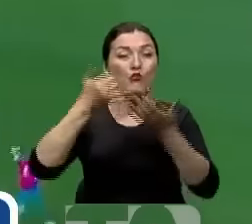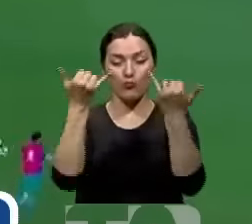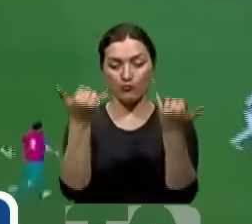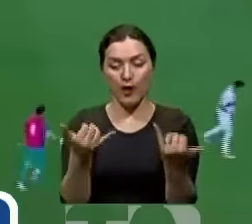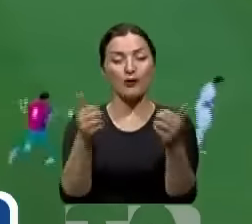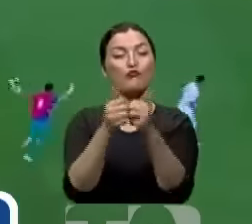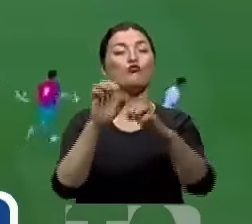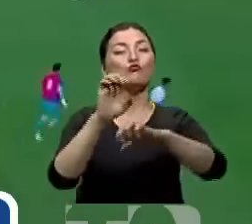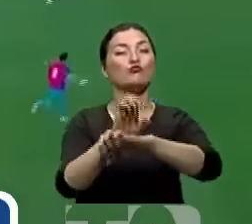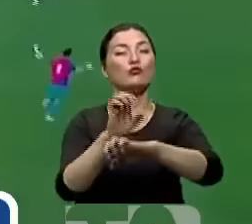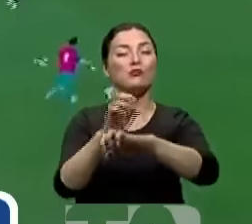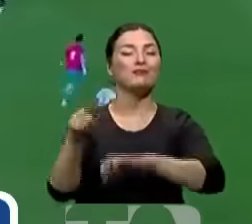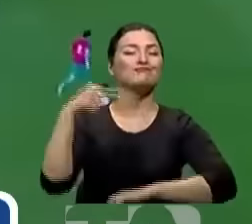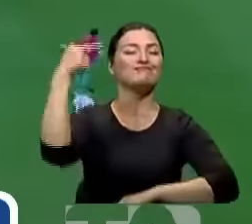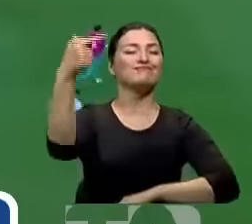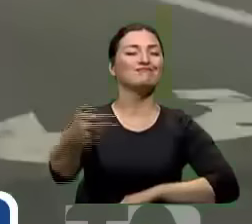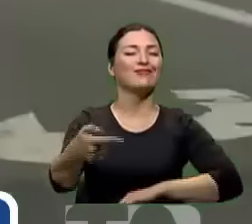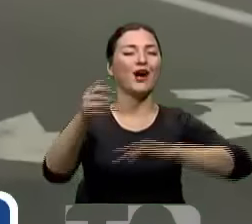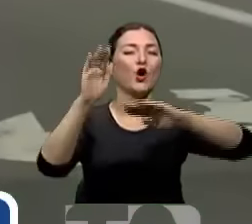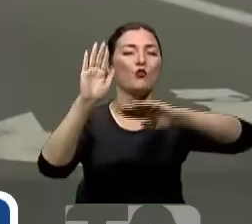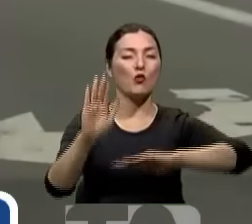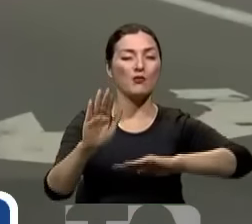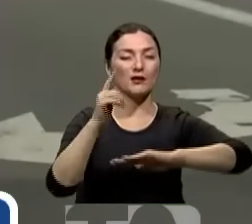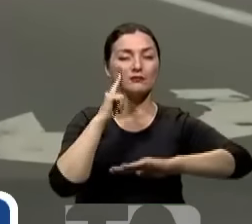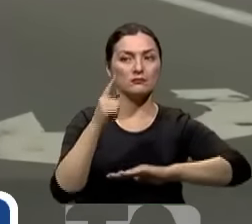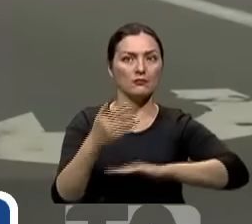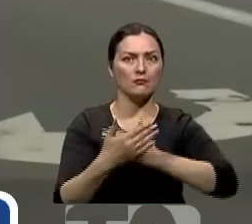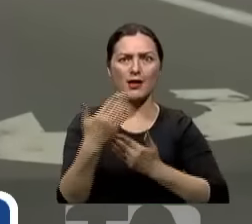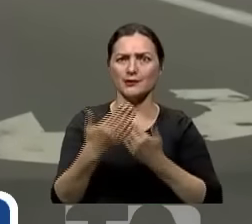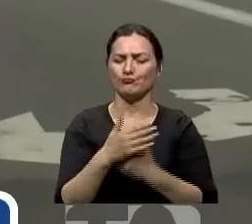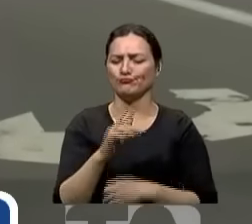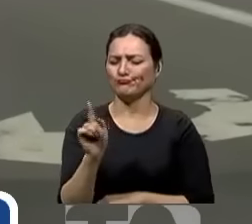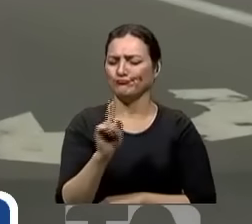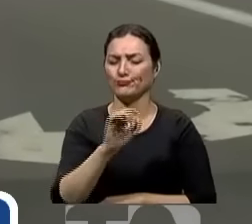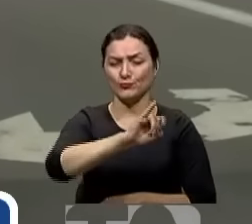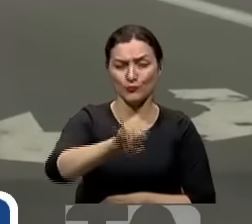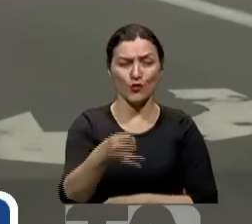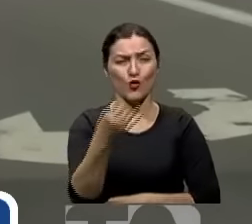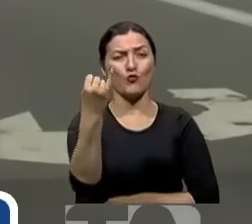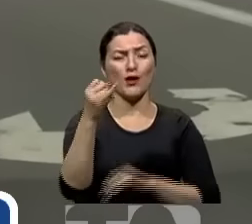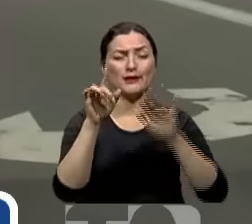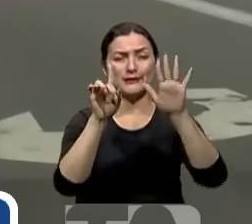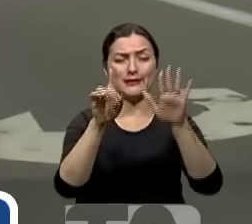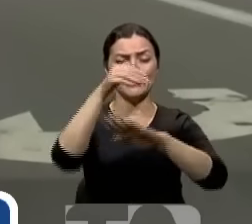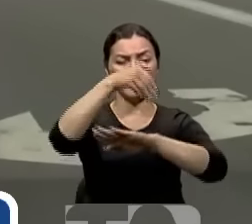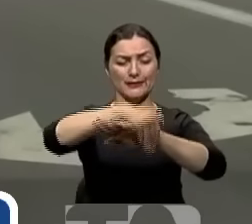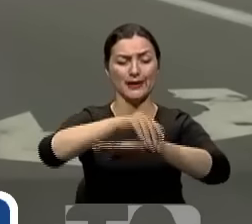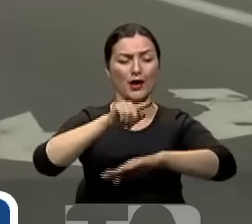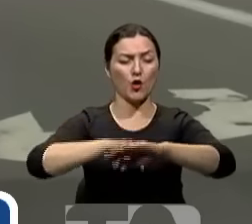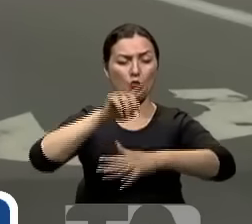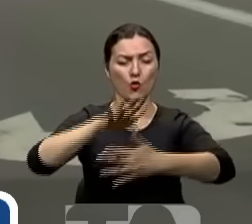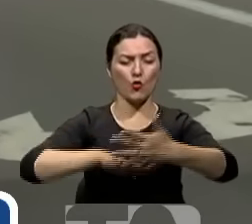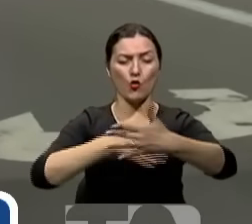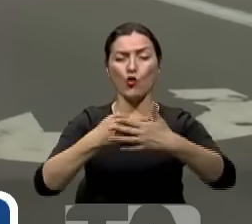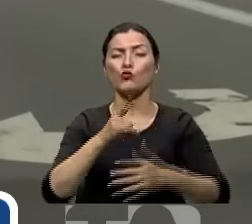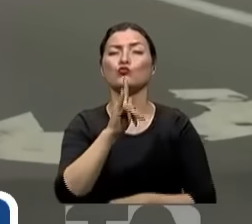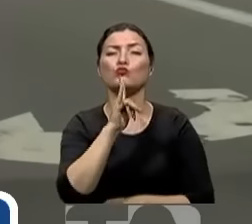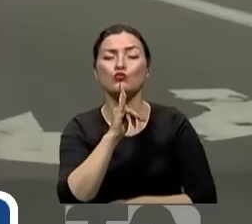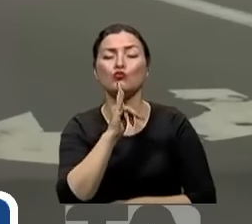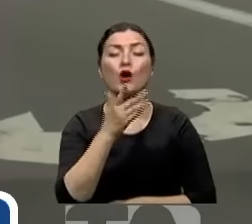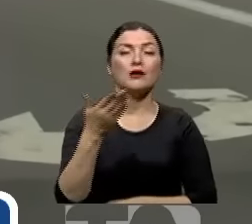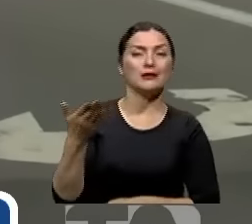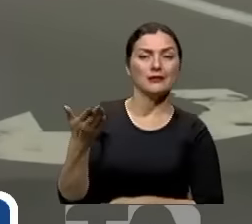se enfoca en este siguiente compromiso, que no será nada sencillo, será el jueves 6 de la tarde en horario de Estados Unidos